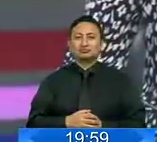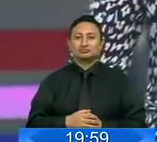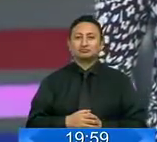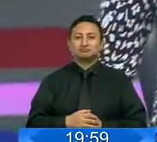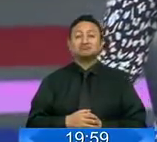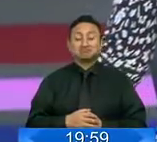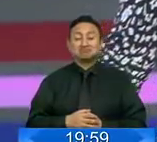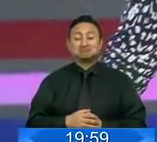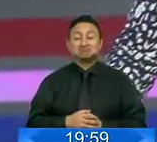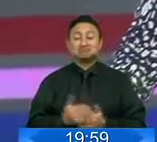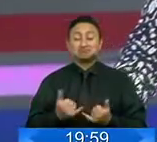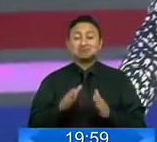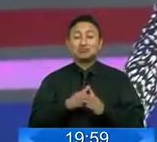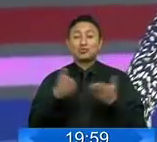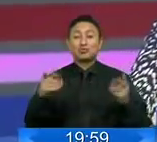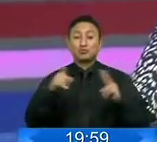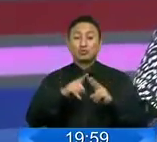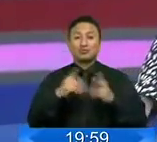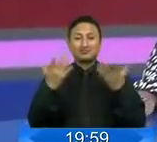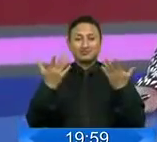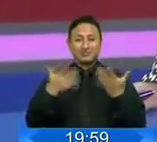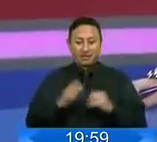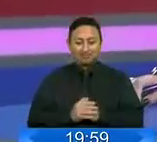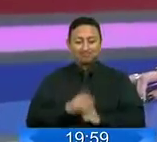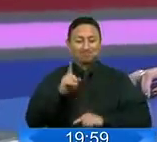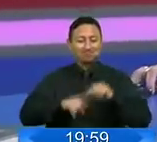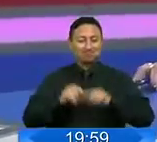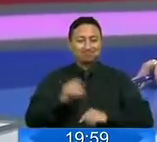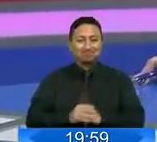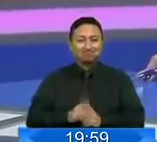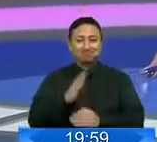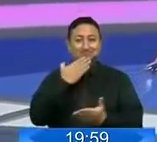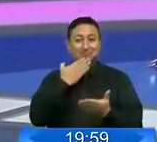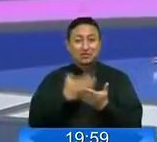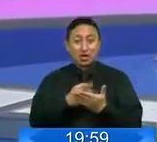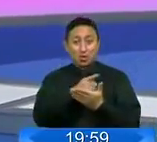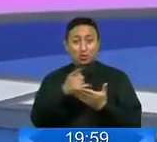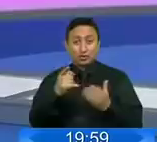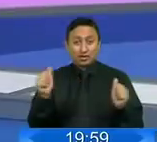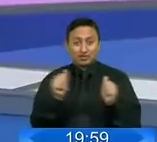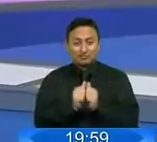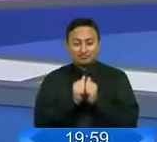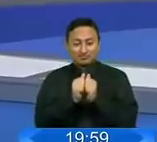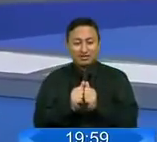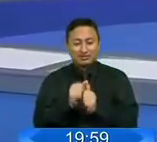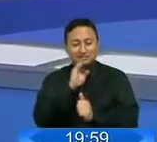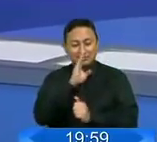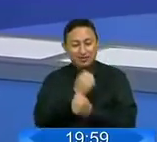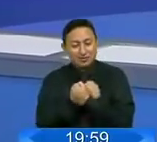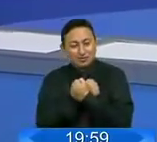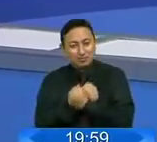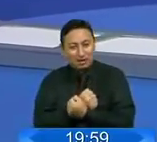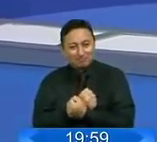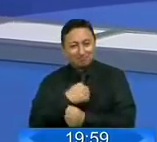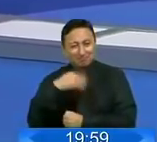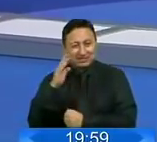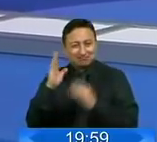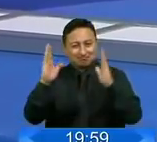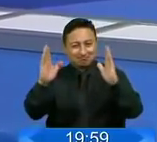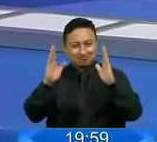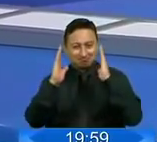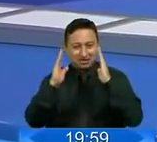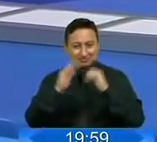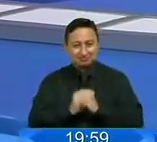Así concluye el Comercio TV, amigos televidentes, agradeciéndoles por su compañía, cariño, pero sobre todo esa